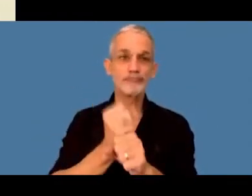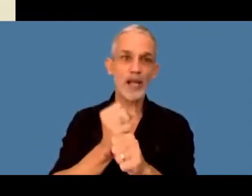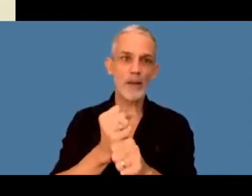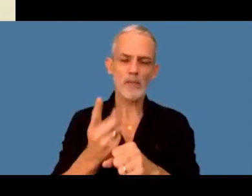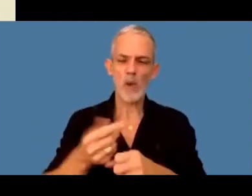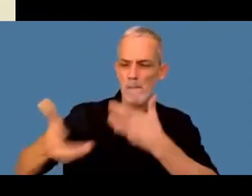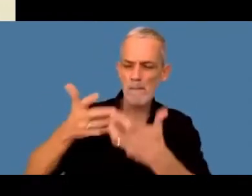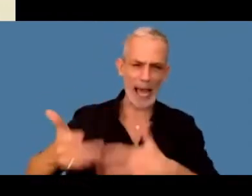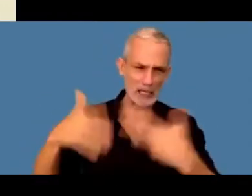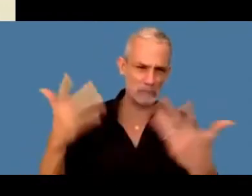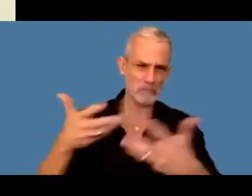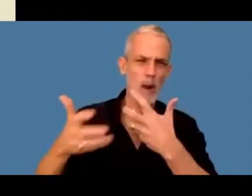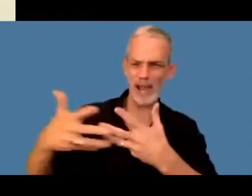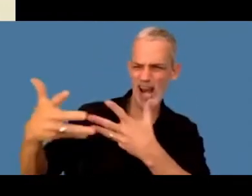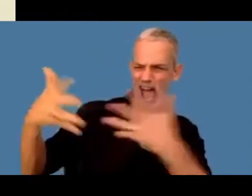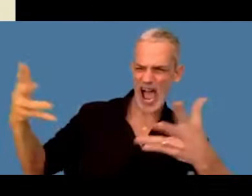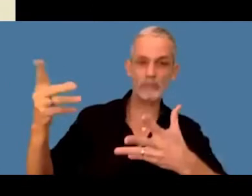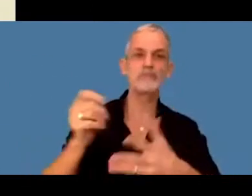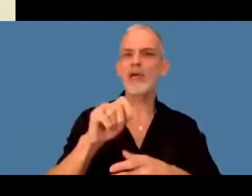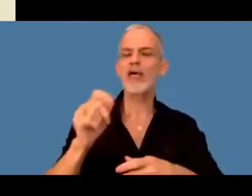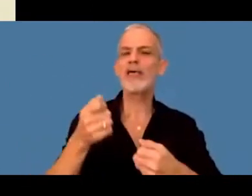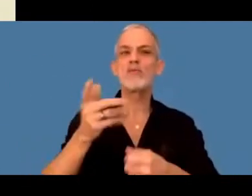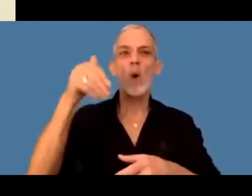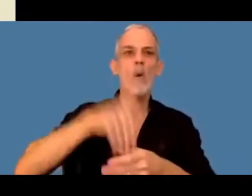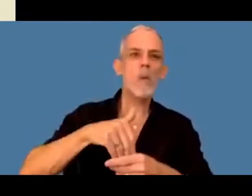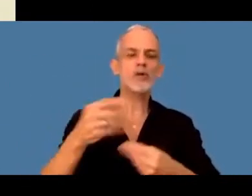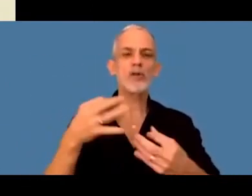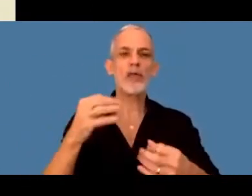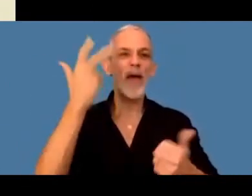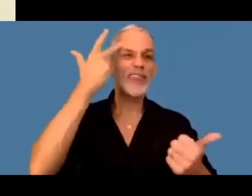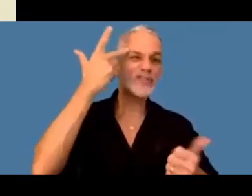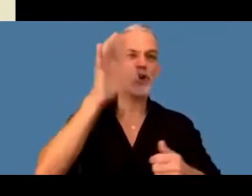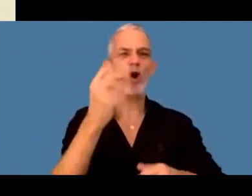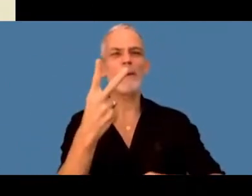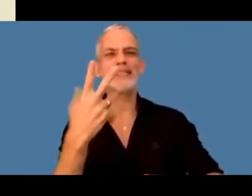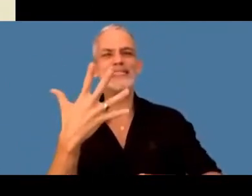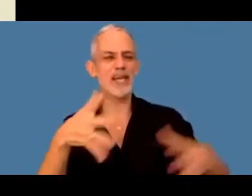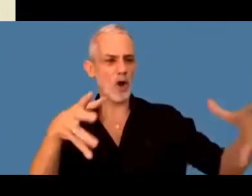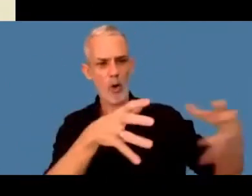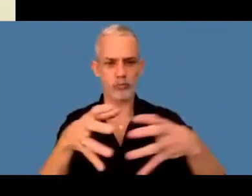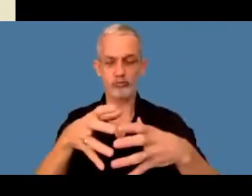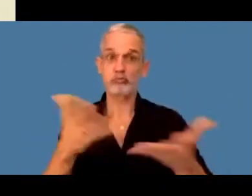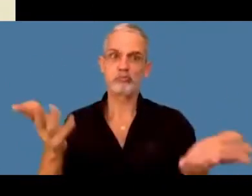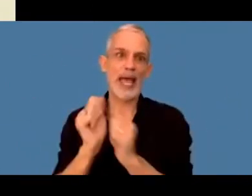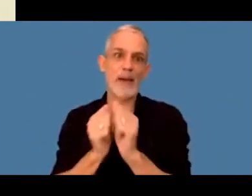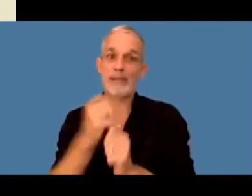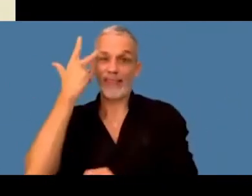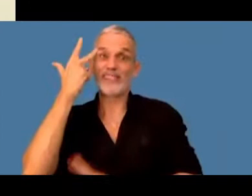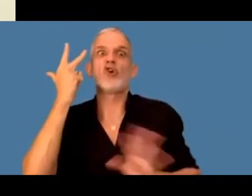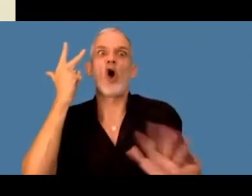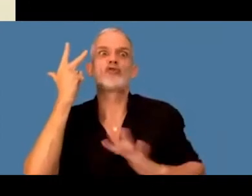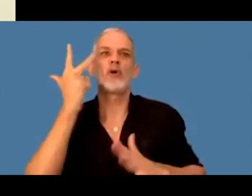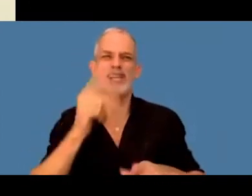era una máquina muy importante, entonces la discusión si la dotación tenía que ser de 18 o de 25, obviamente la empresa decía 18, el